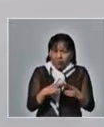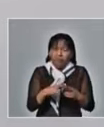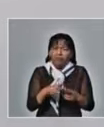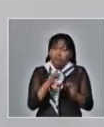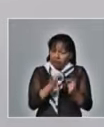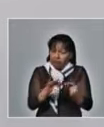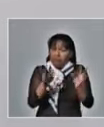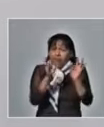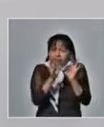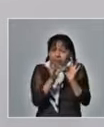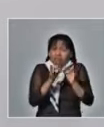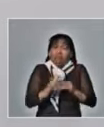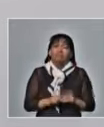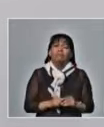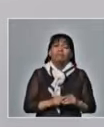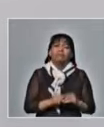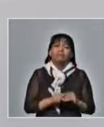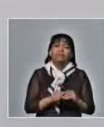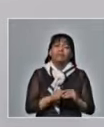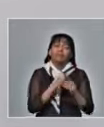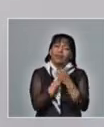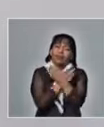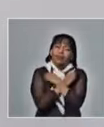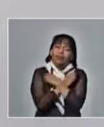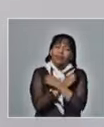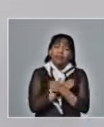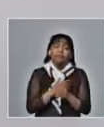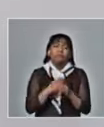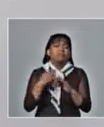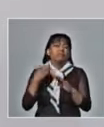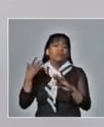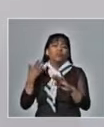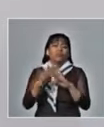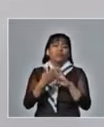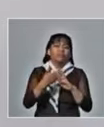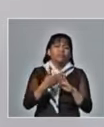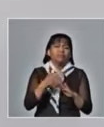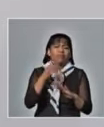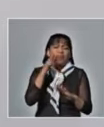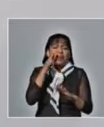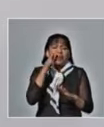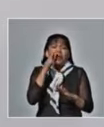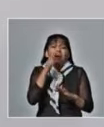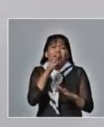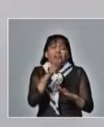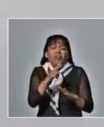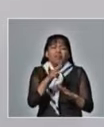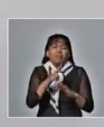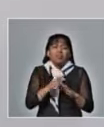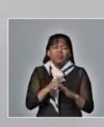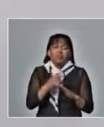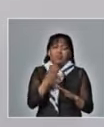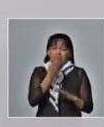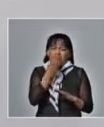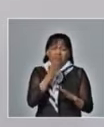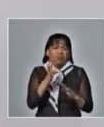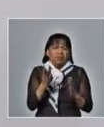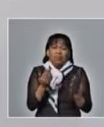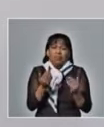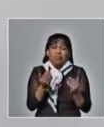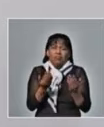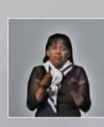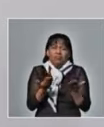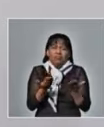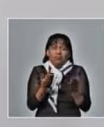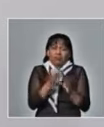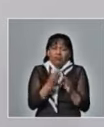y fundamental del proceso educativo. A lo largo del recorrido del Estado, ¿qué vemos? Escuelas que no tienen lo suficiente, lo saben quienes nos están viendo